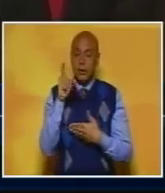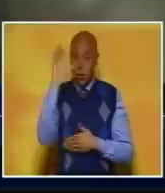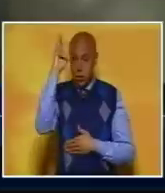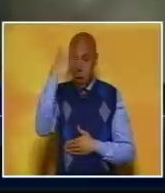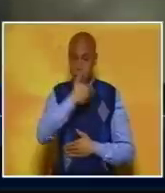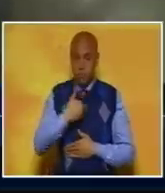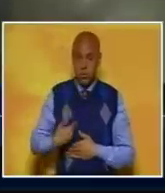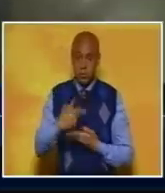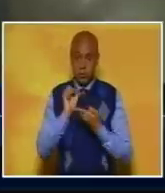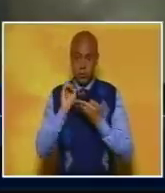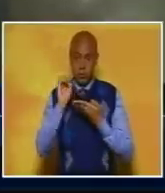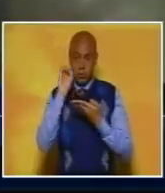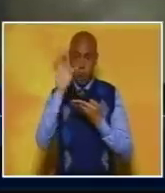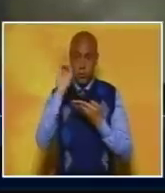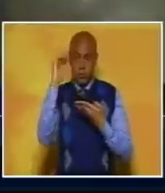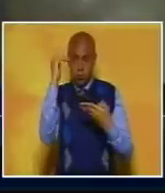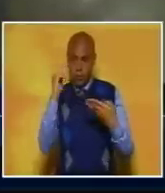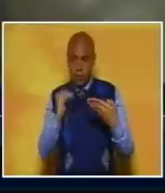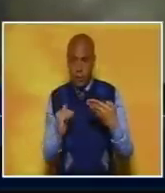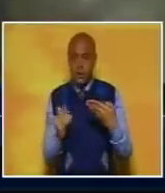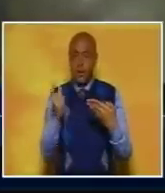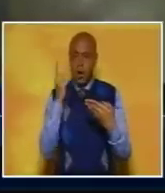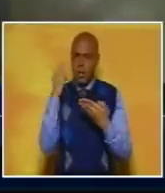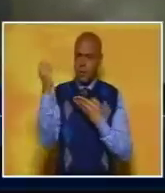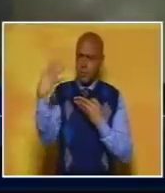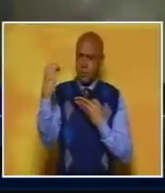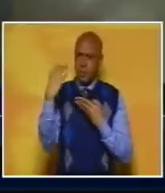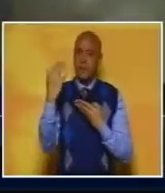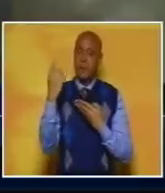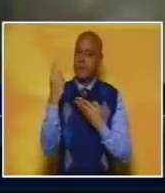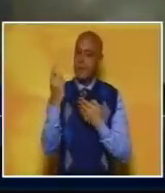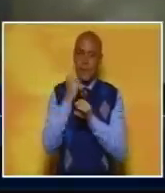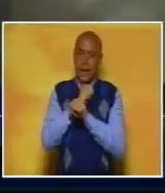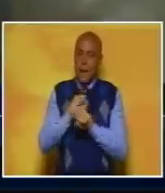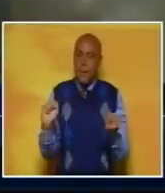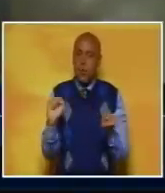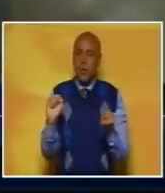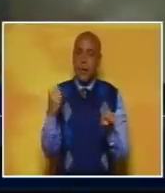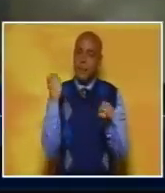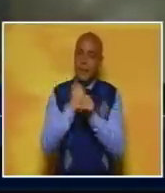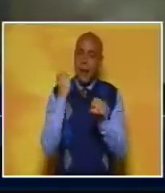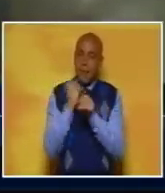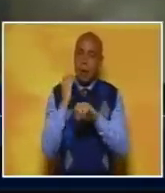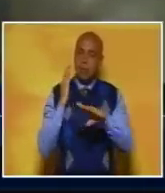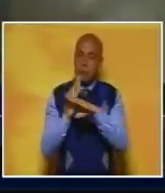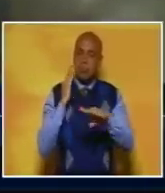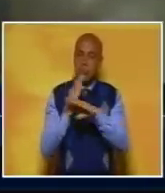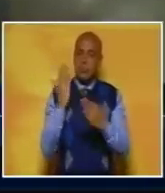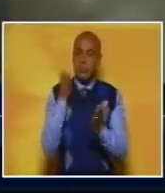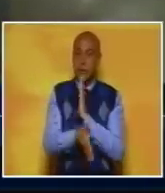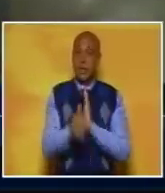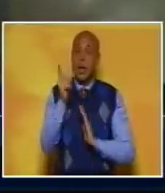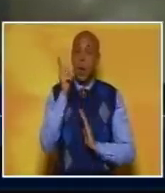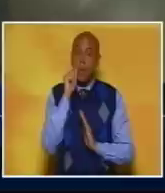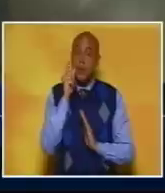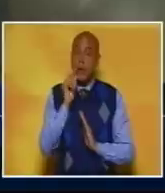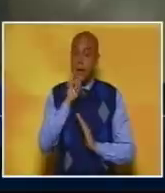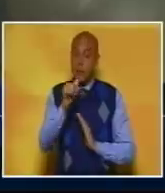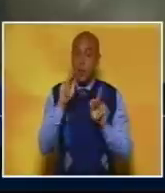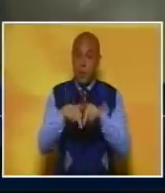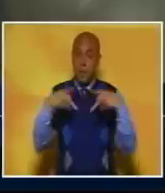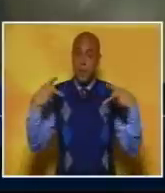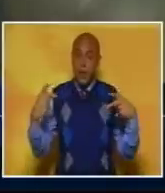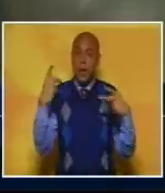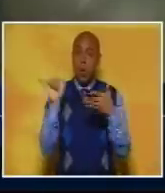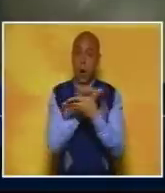Donald Trump, que según confesó recientemente le están haciendo imposible hacer su trabajo. Así lo informó el diario The Washington